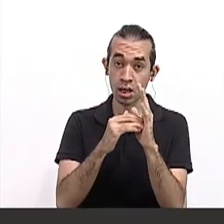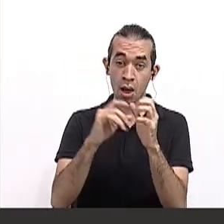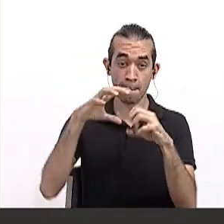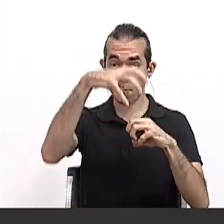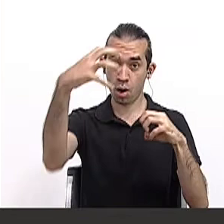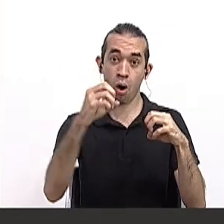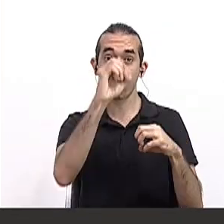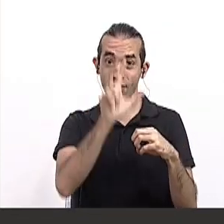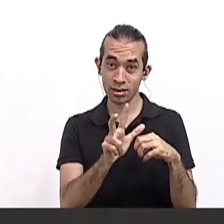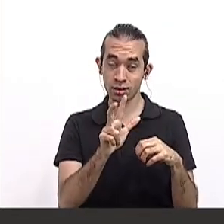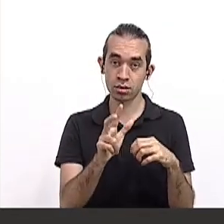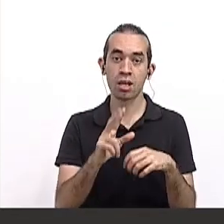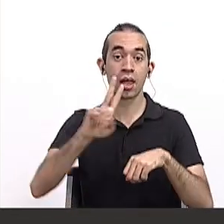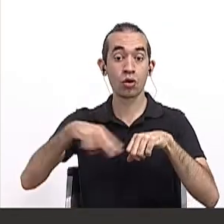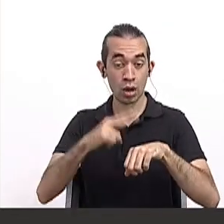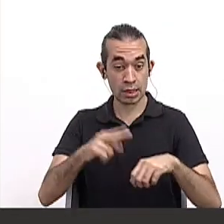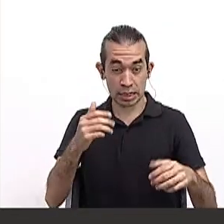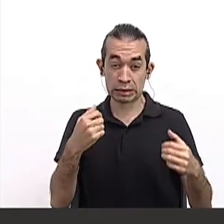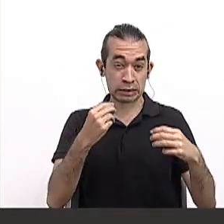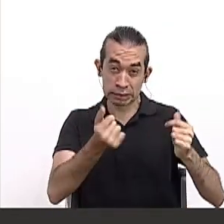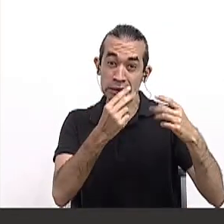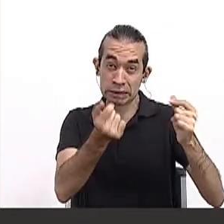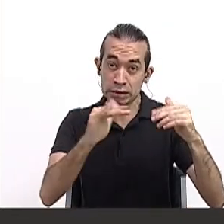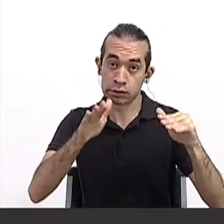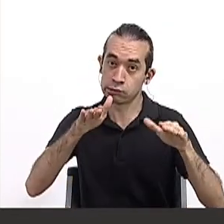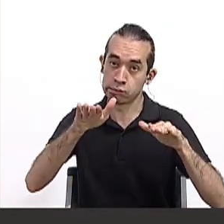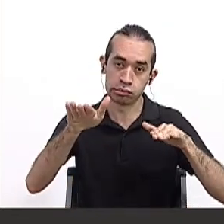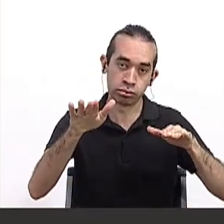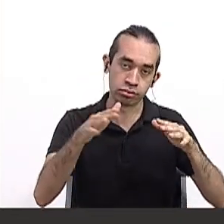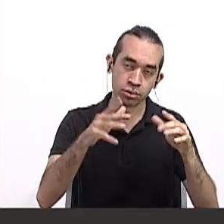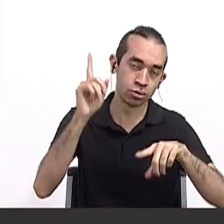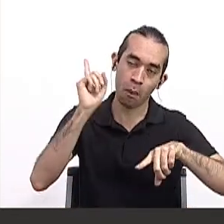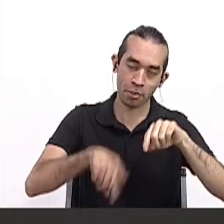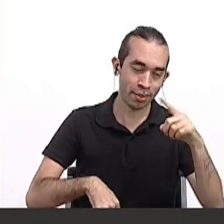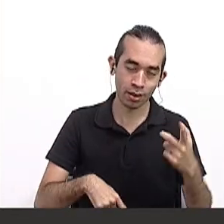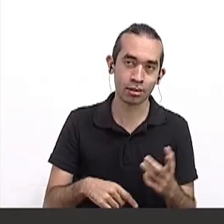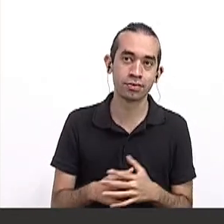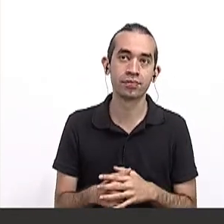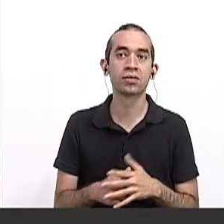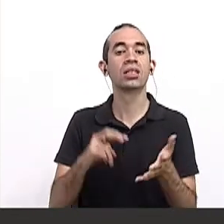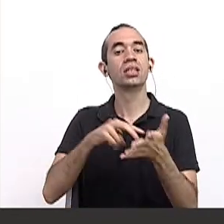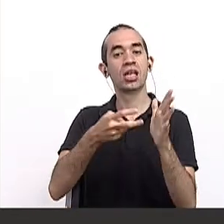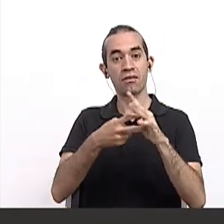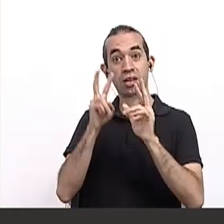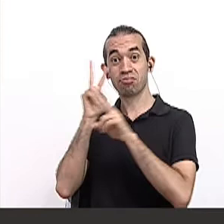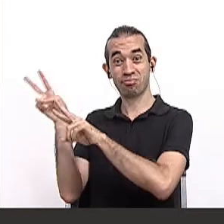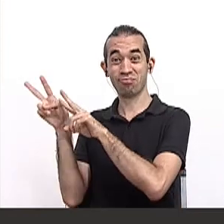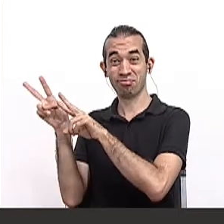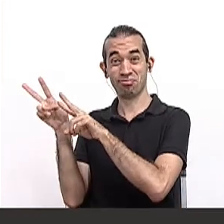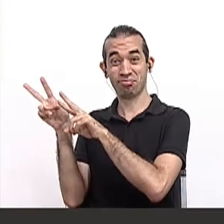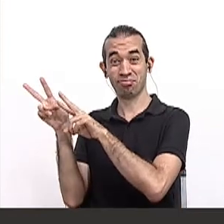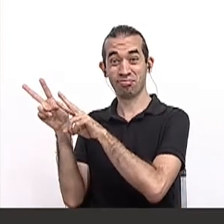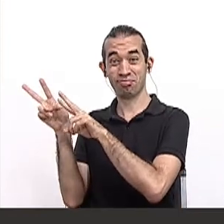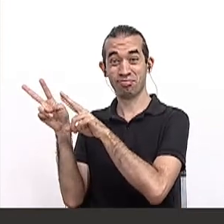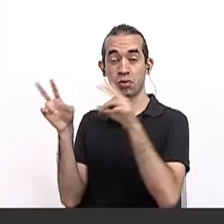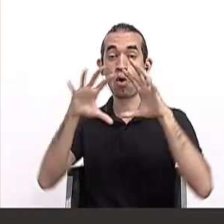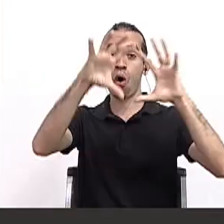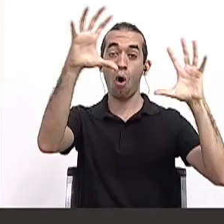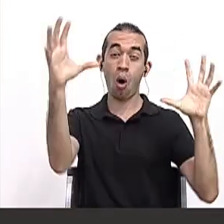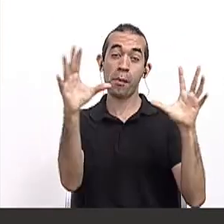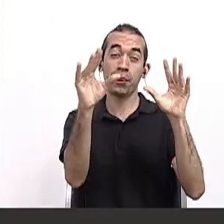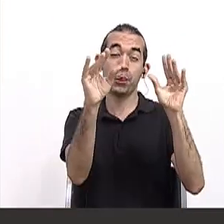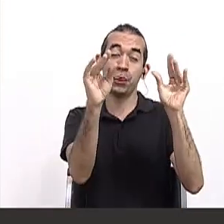que la naturaleza los puede reemplazar. Como resultado, la capa de ozono se reduce, formando un